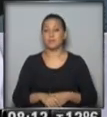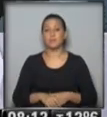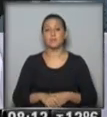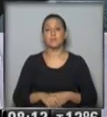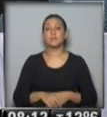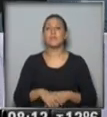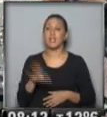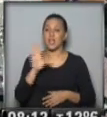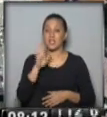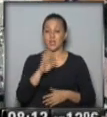trabajan